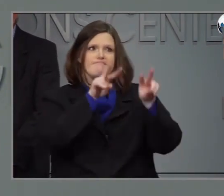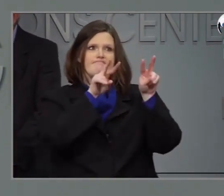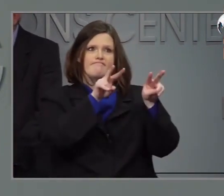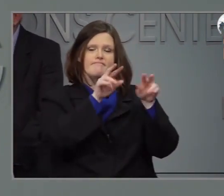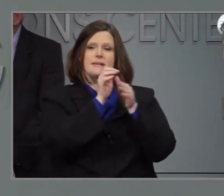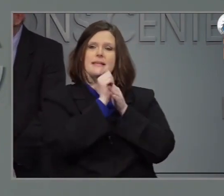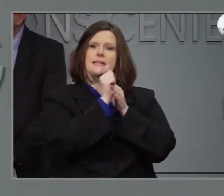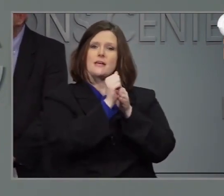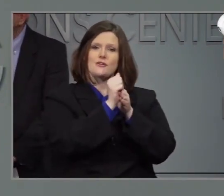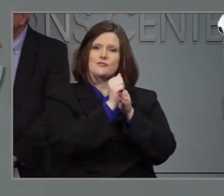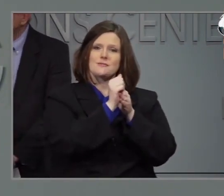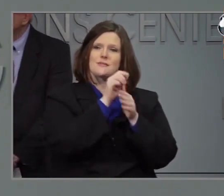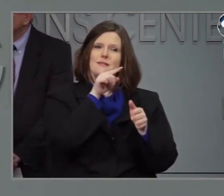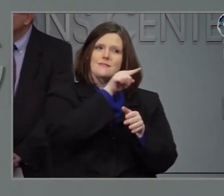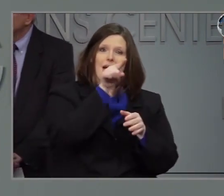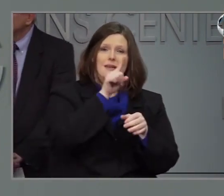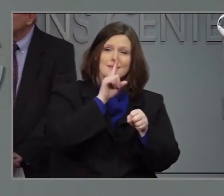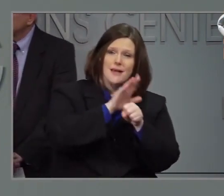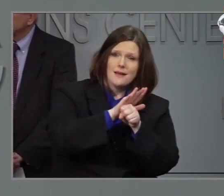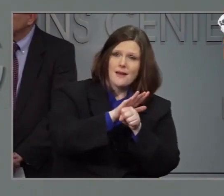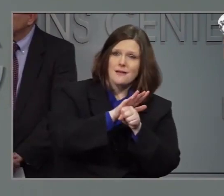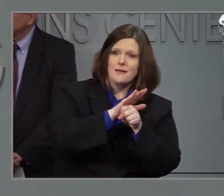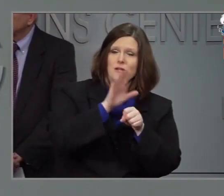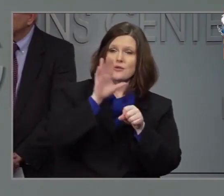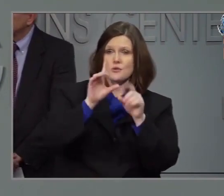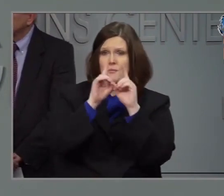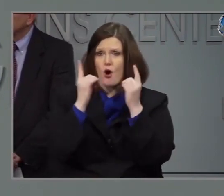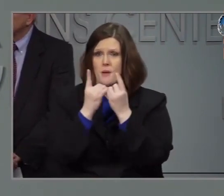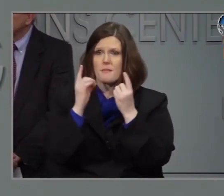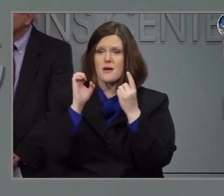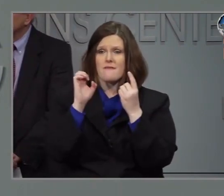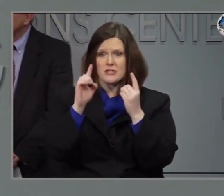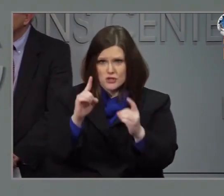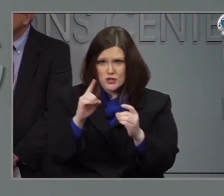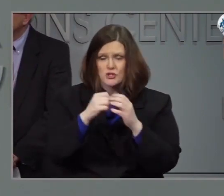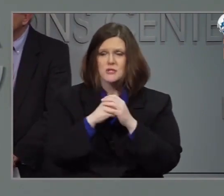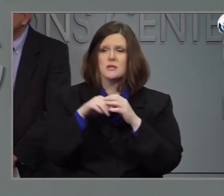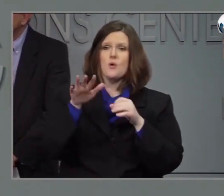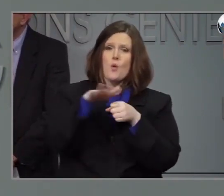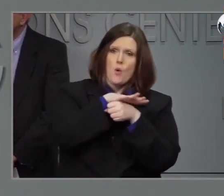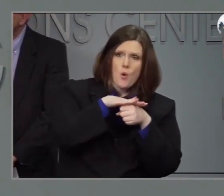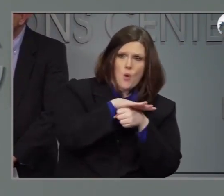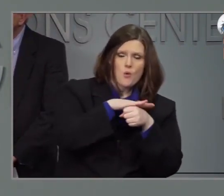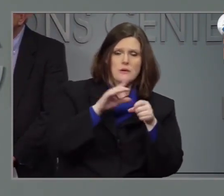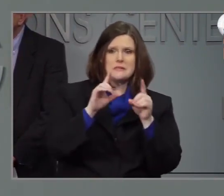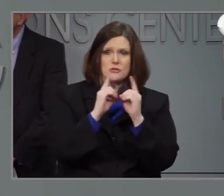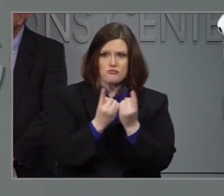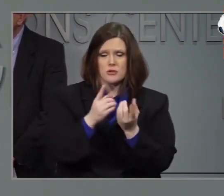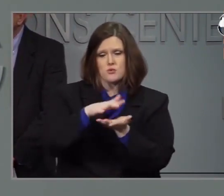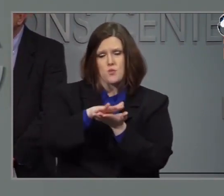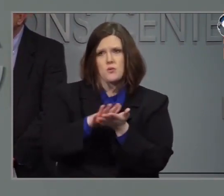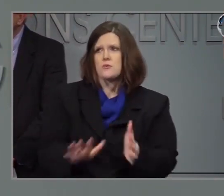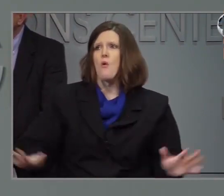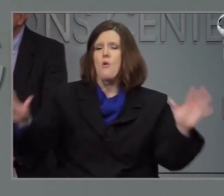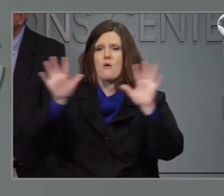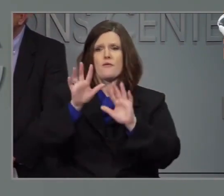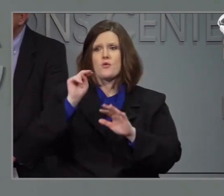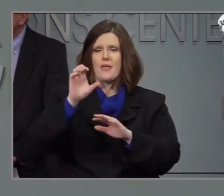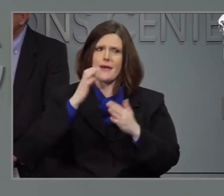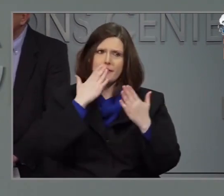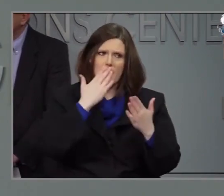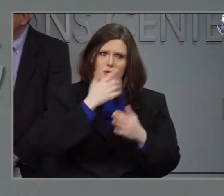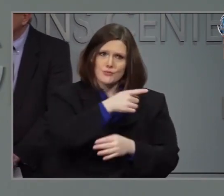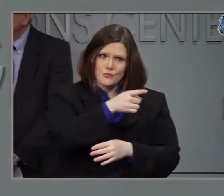corto en tan poco tiempo agradezco el liderazgo dedicado de los trabajadores públicos